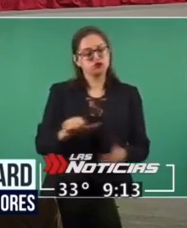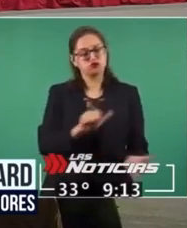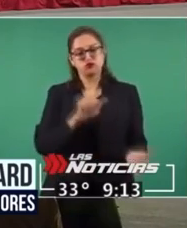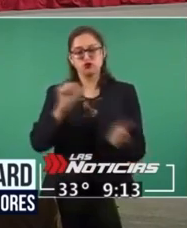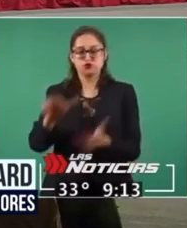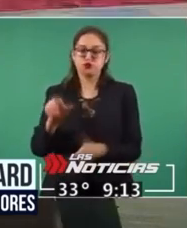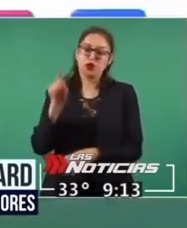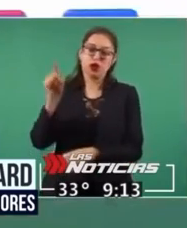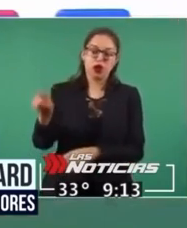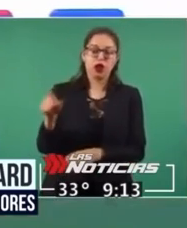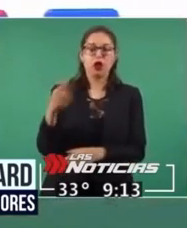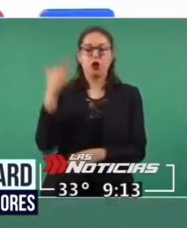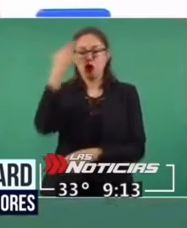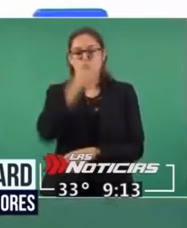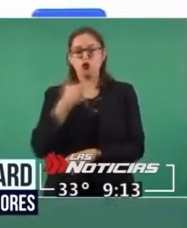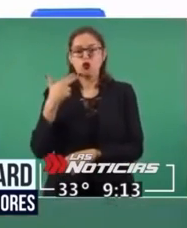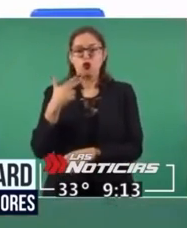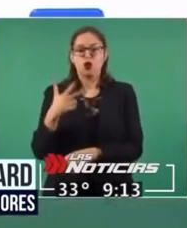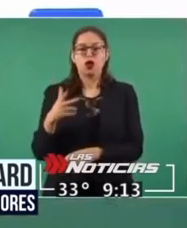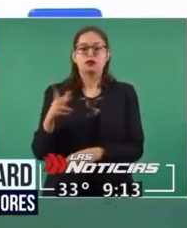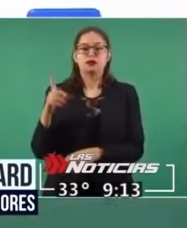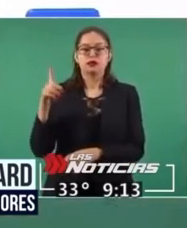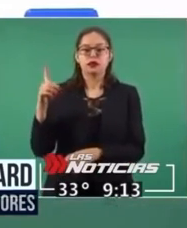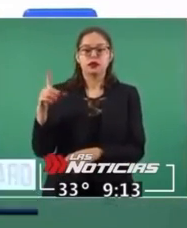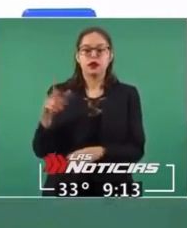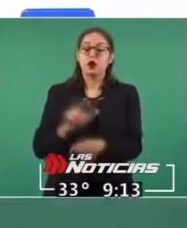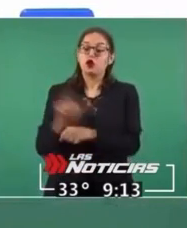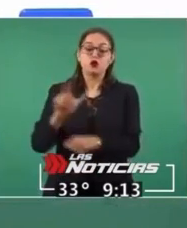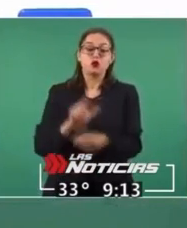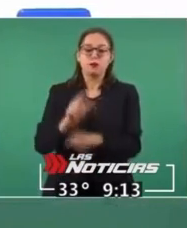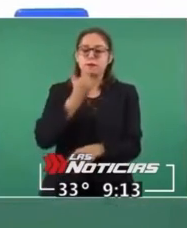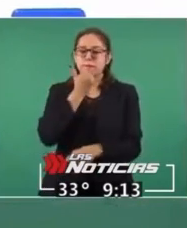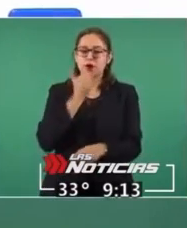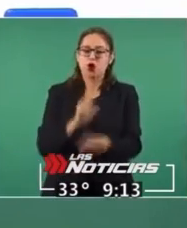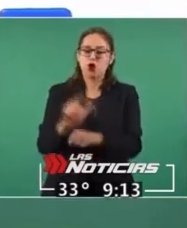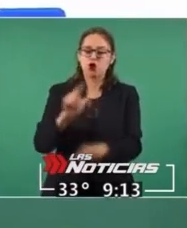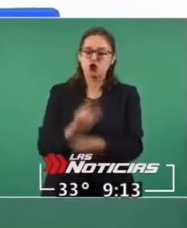las segundas dosis, y más adelante lo haremos Jamaica, Paraguay.